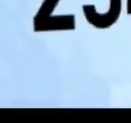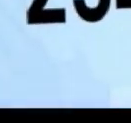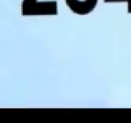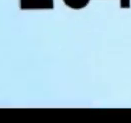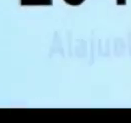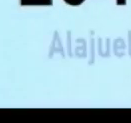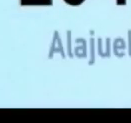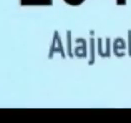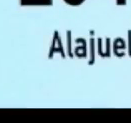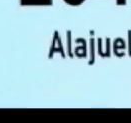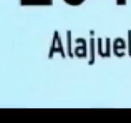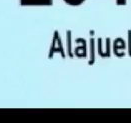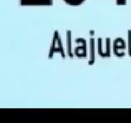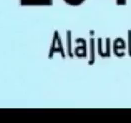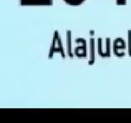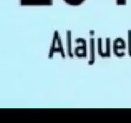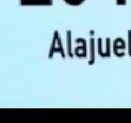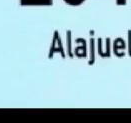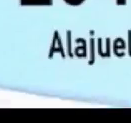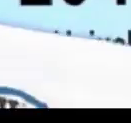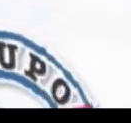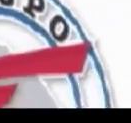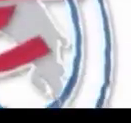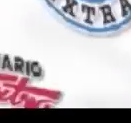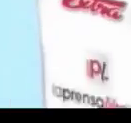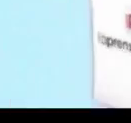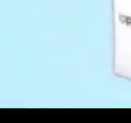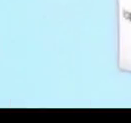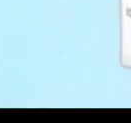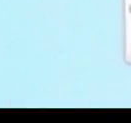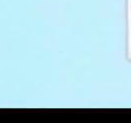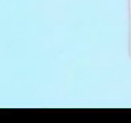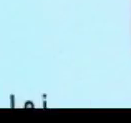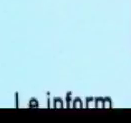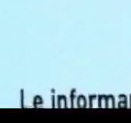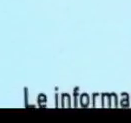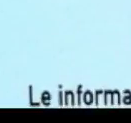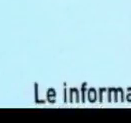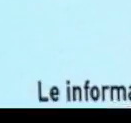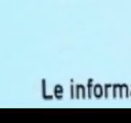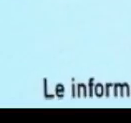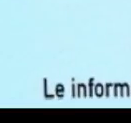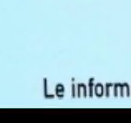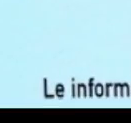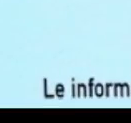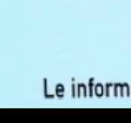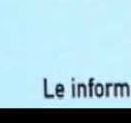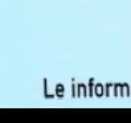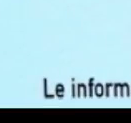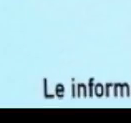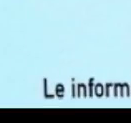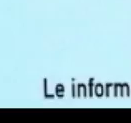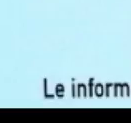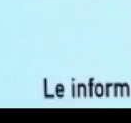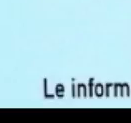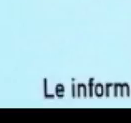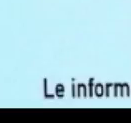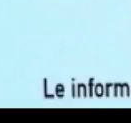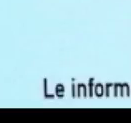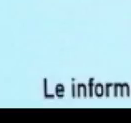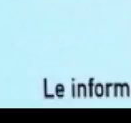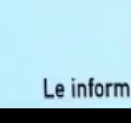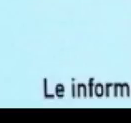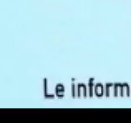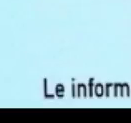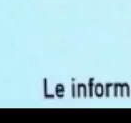2547-9300, extensión 109. Le informamos las 24 horas, los 365 días